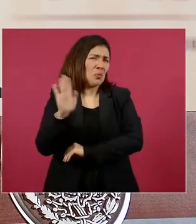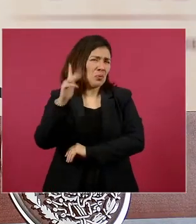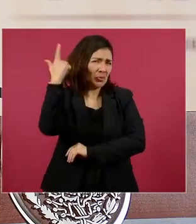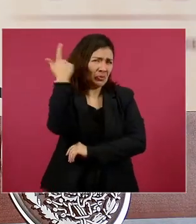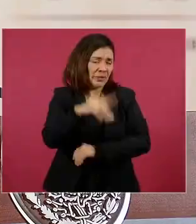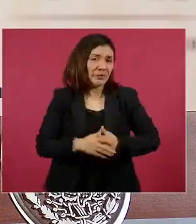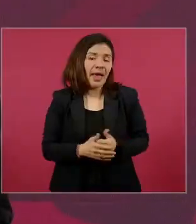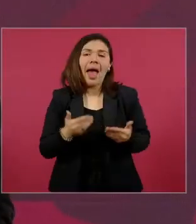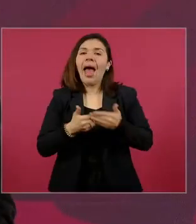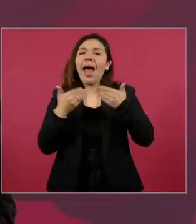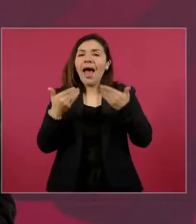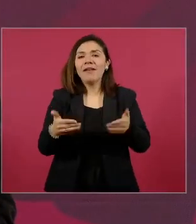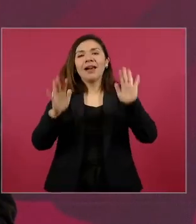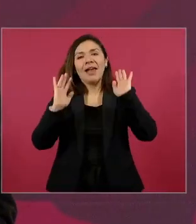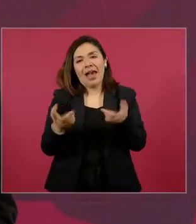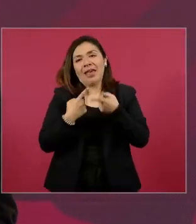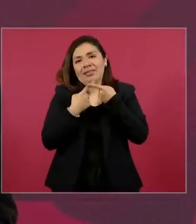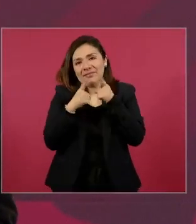Ya no es así.